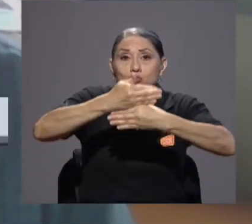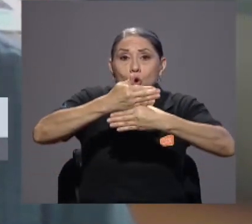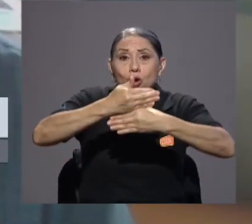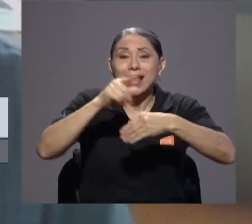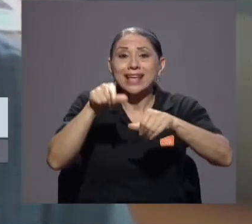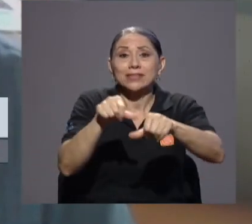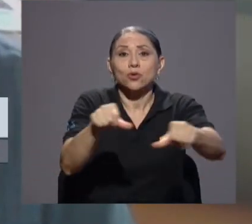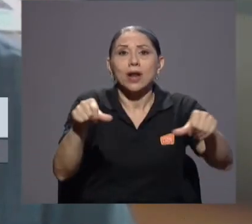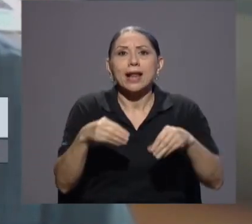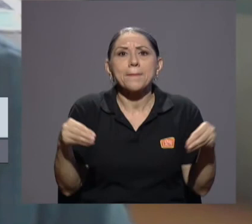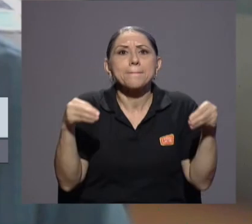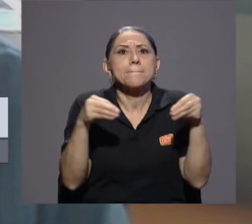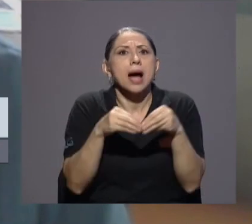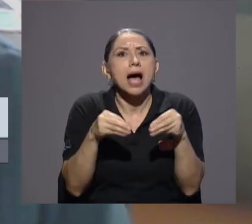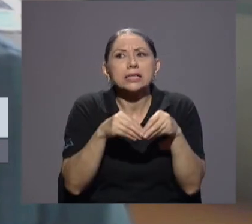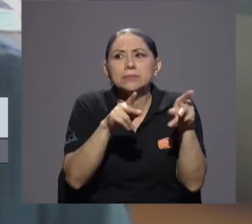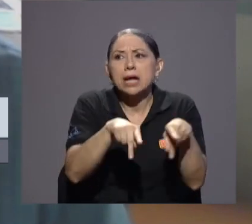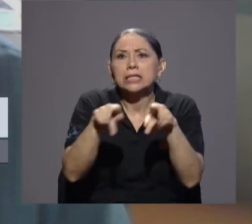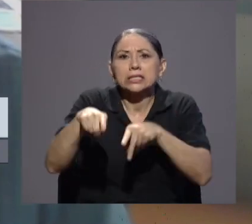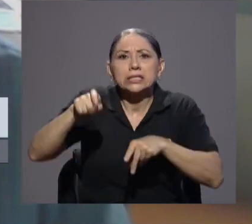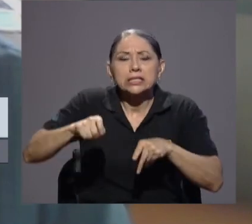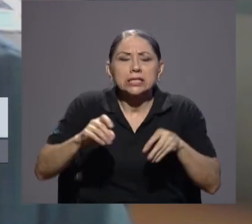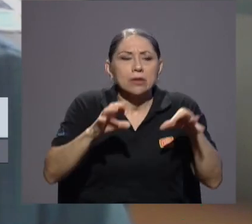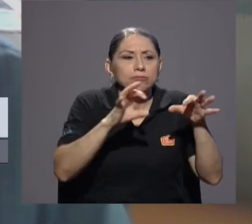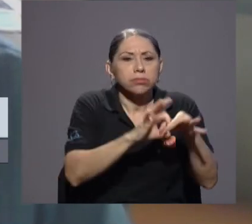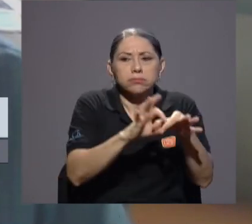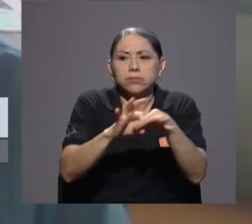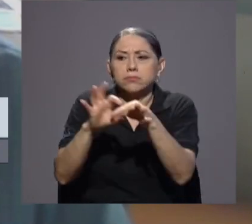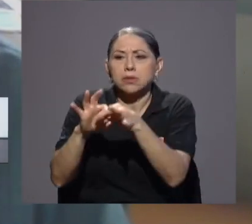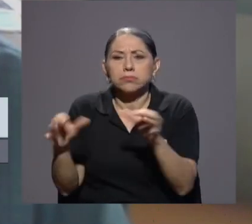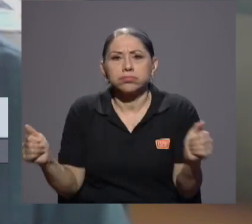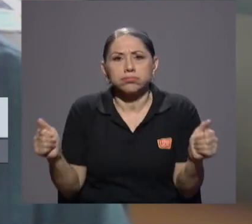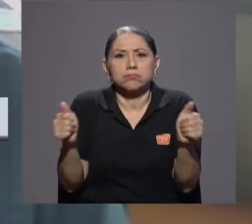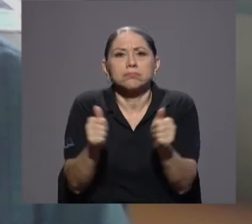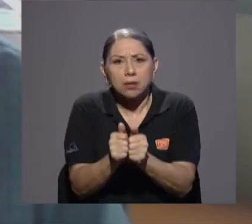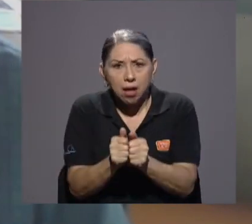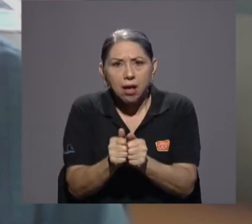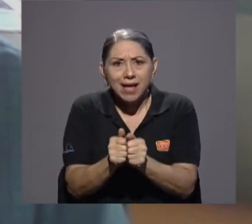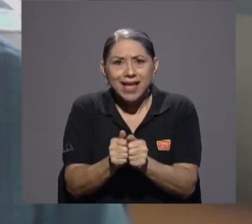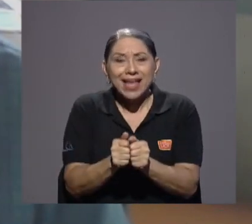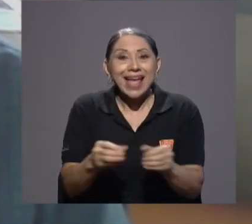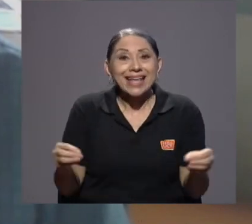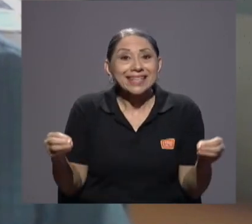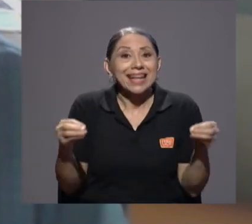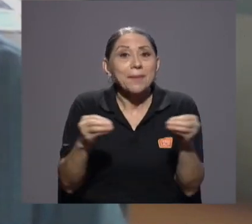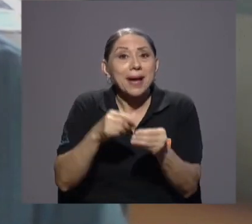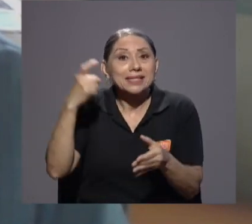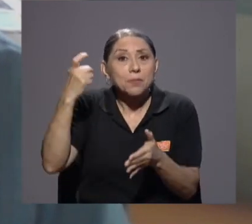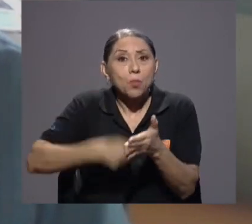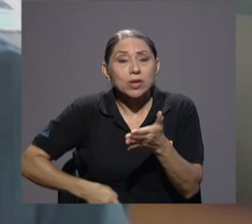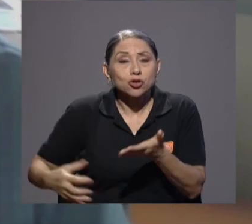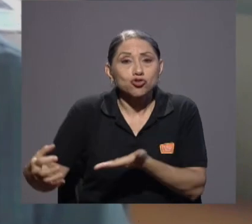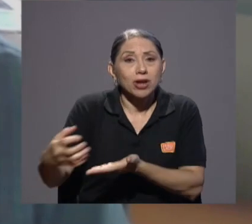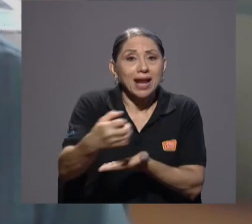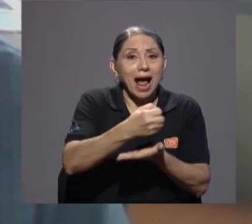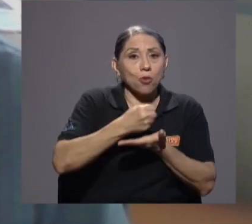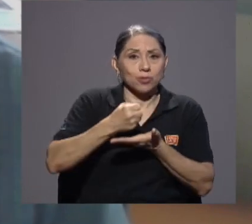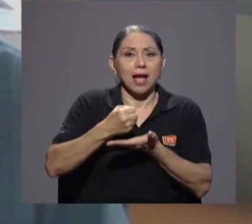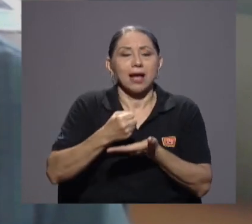más encadenados, es el primer sector que más impuestos recauda para el